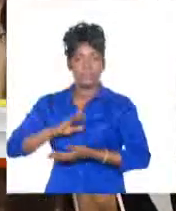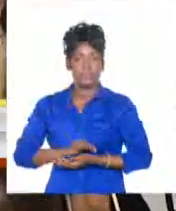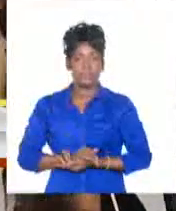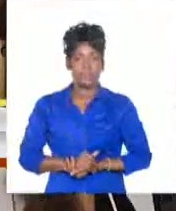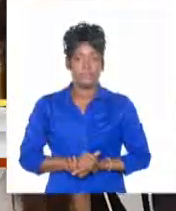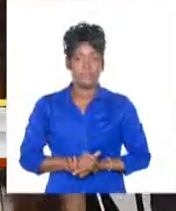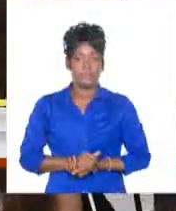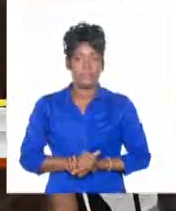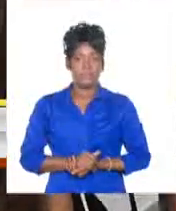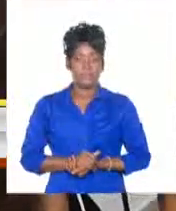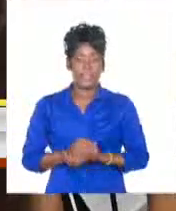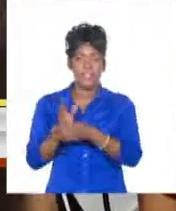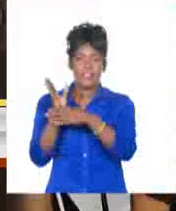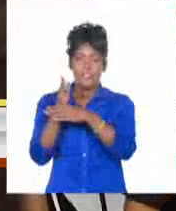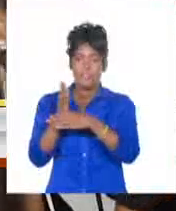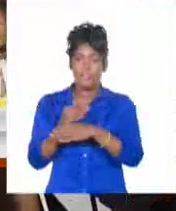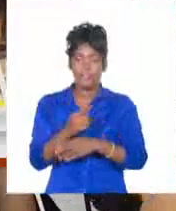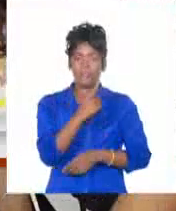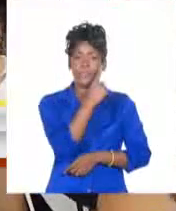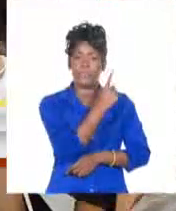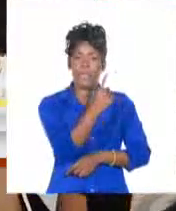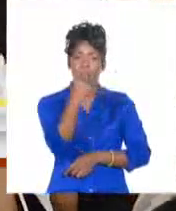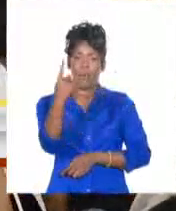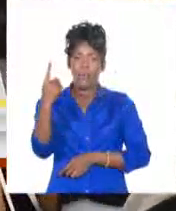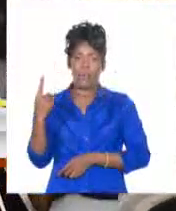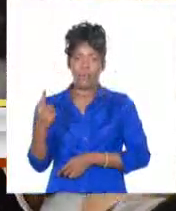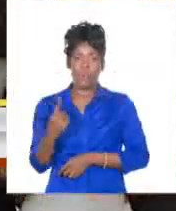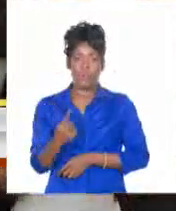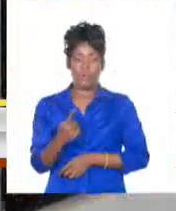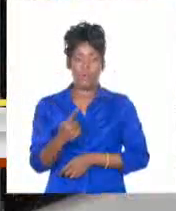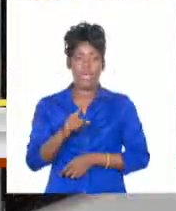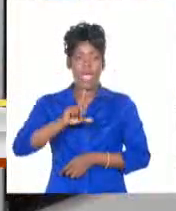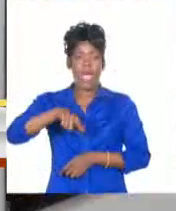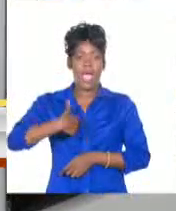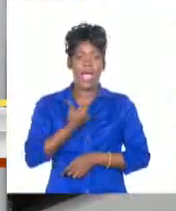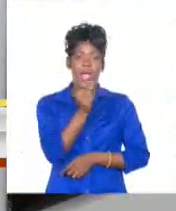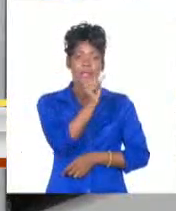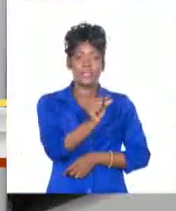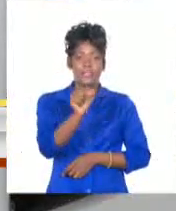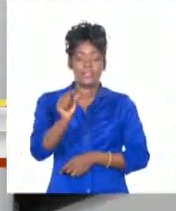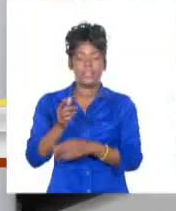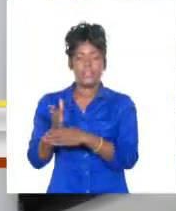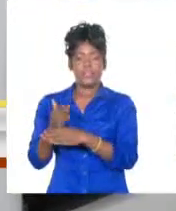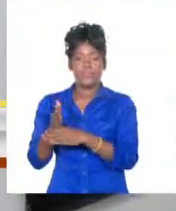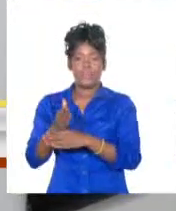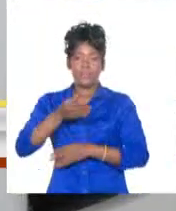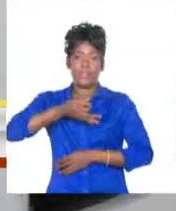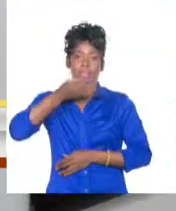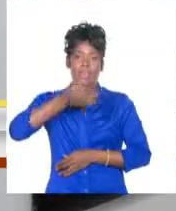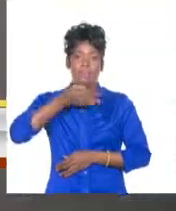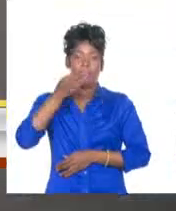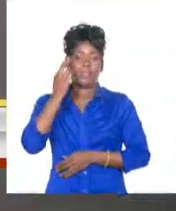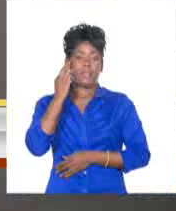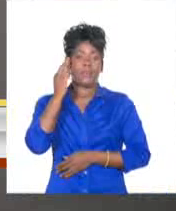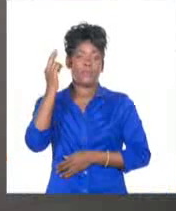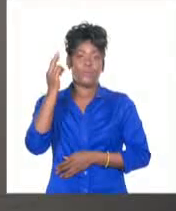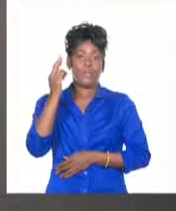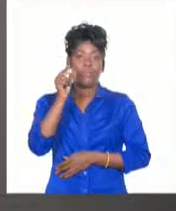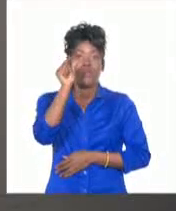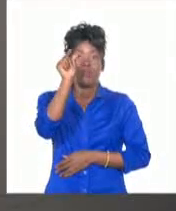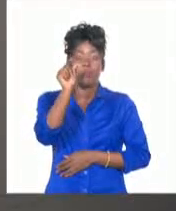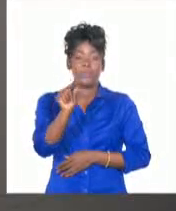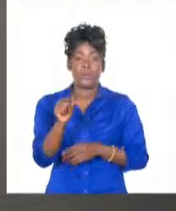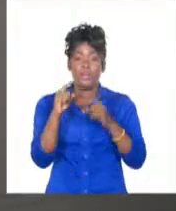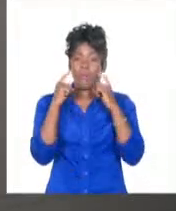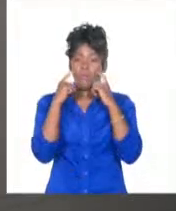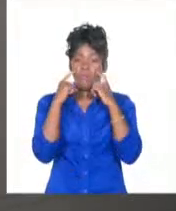10 carteles, cada uno de un autor diferente, integran la carpeta en homenaje al centenario de la heroína del Moncada. Cada creador se